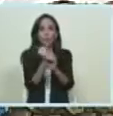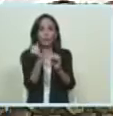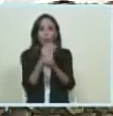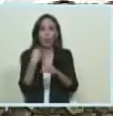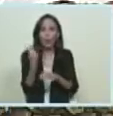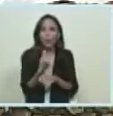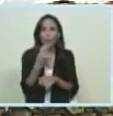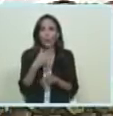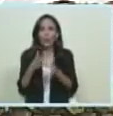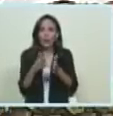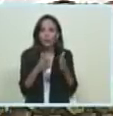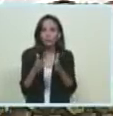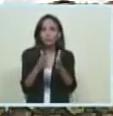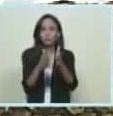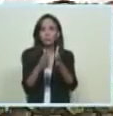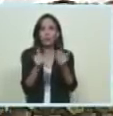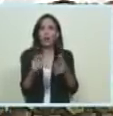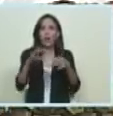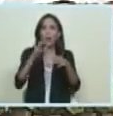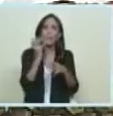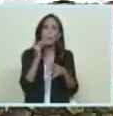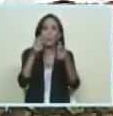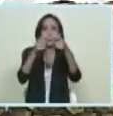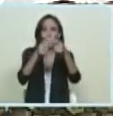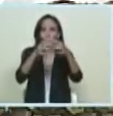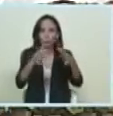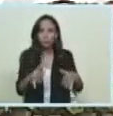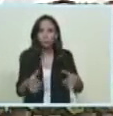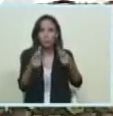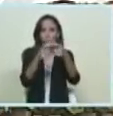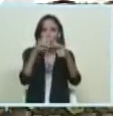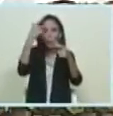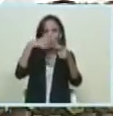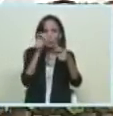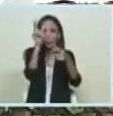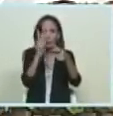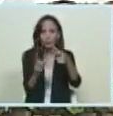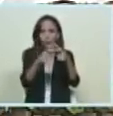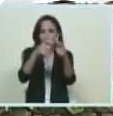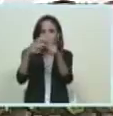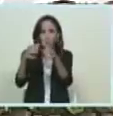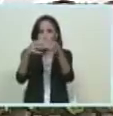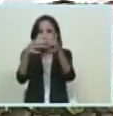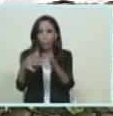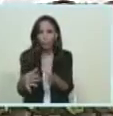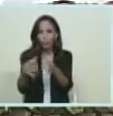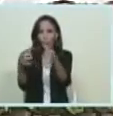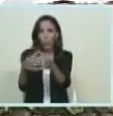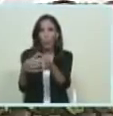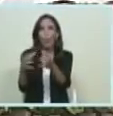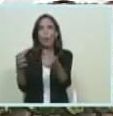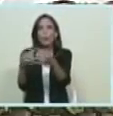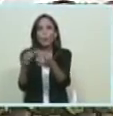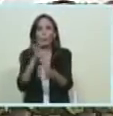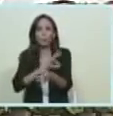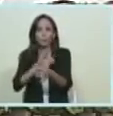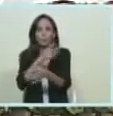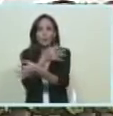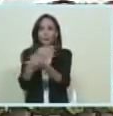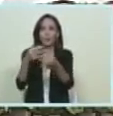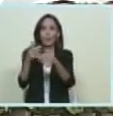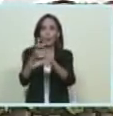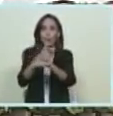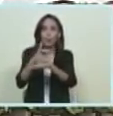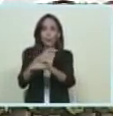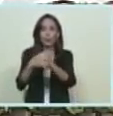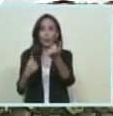de las vertientes del movimiento nacional Somos Venezuela. Un poderoso movimiento social para